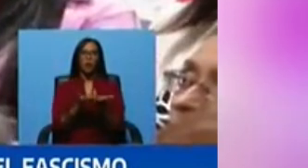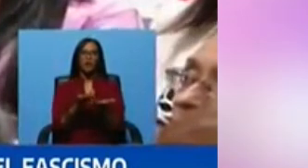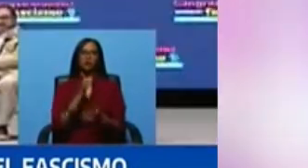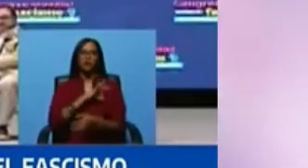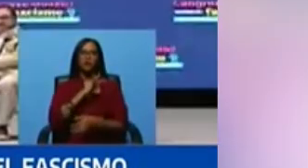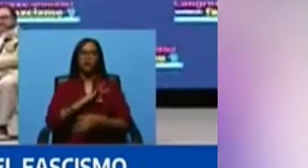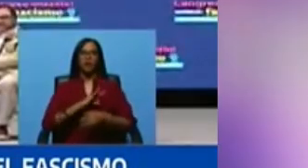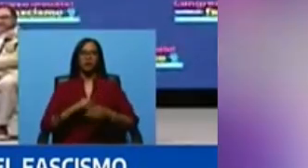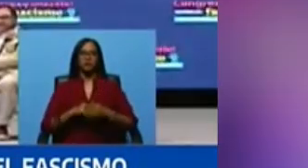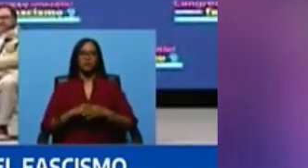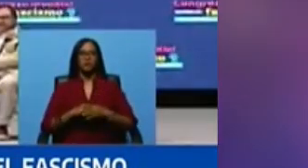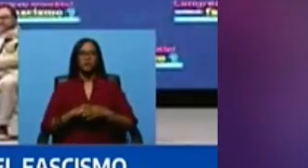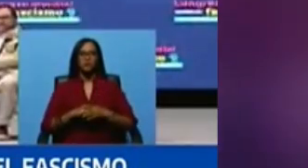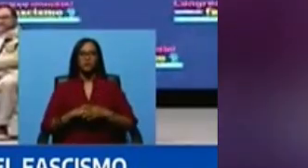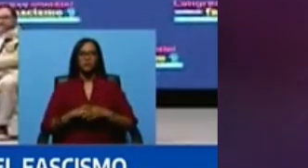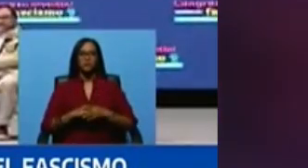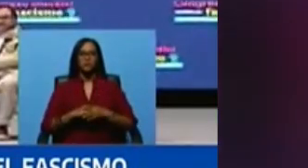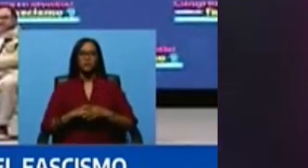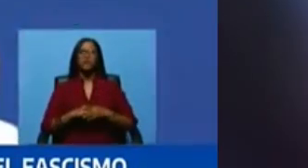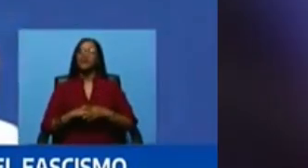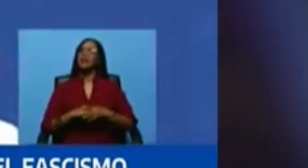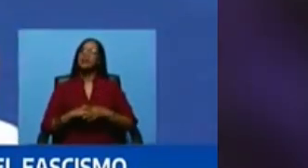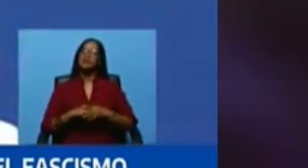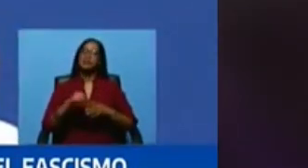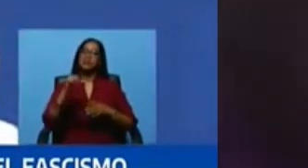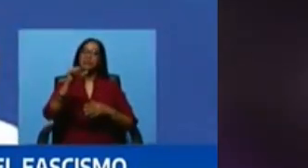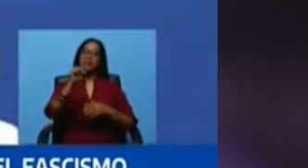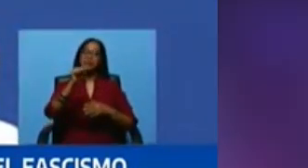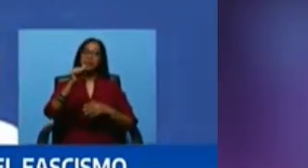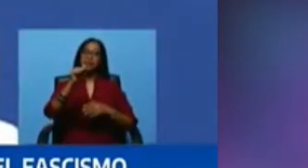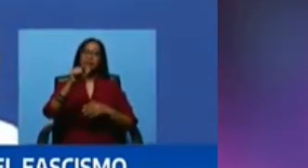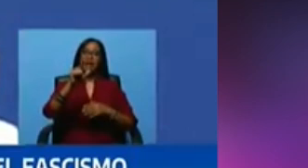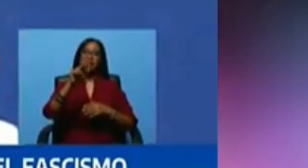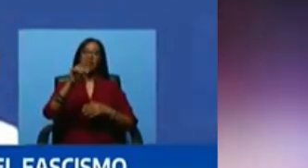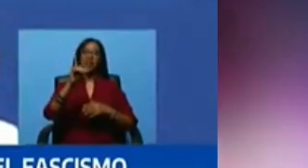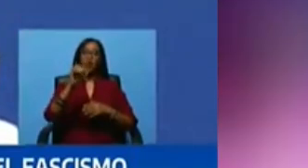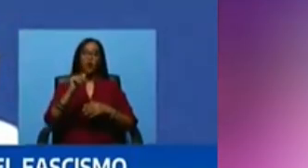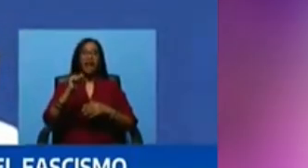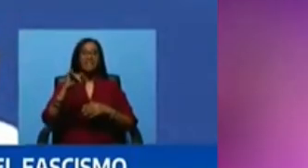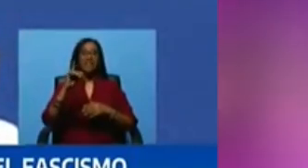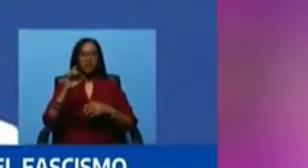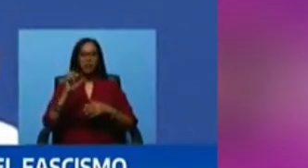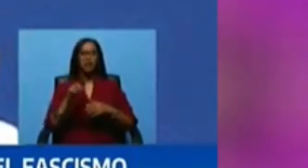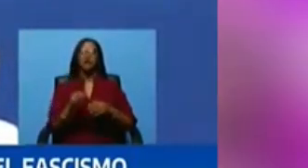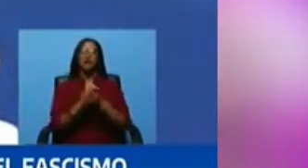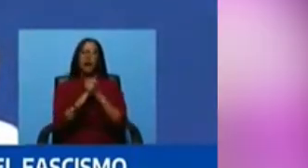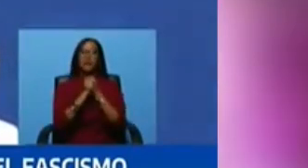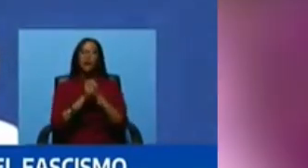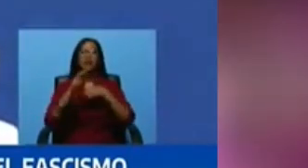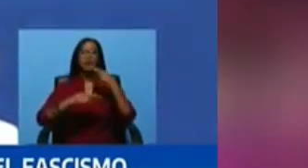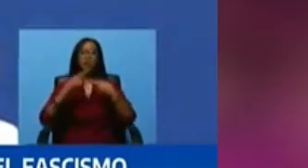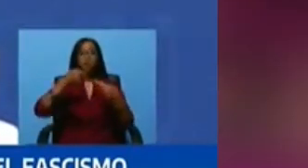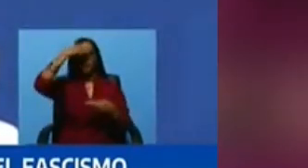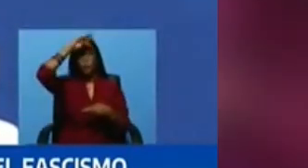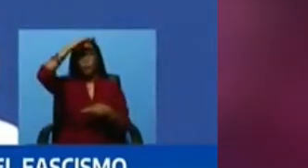Salvador Allende fue un gran amigo de la revolución cubana desde el primer segundo